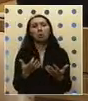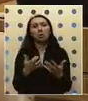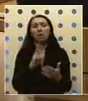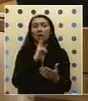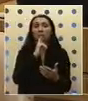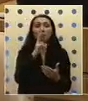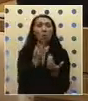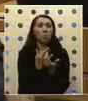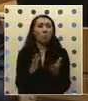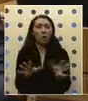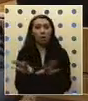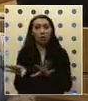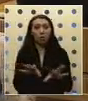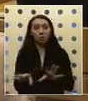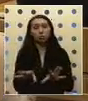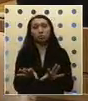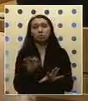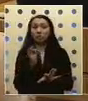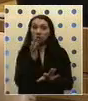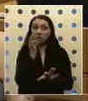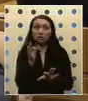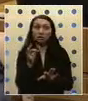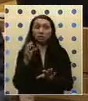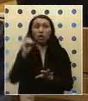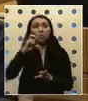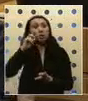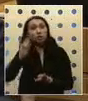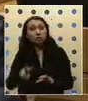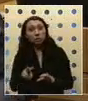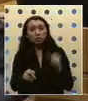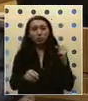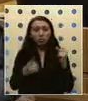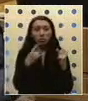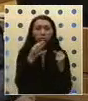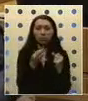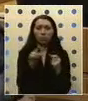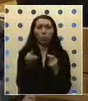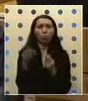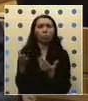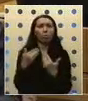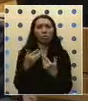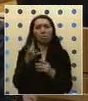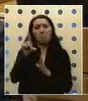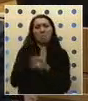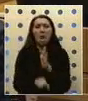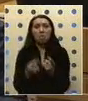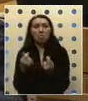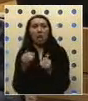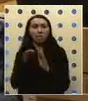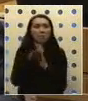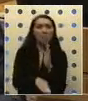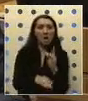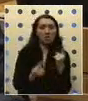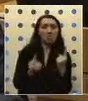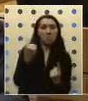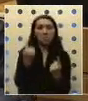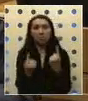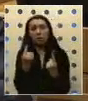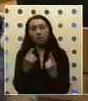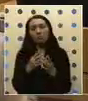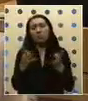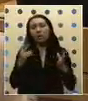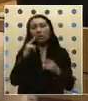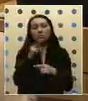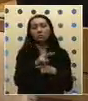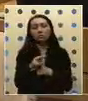respuesta a cualquier cosa que planteaba la oposición era decir, bueno, pero ustedes nos dieron menos que esto. O sea, más que mirar las